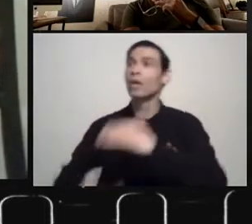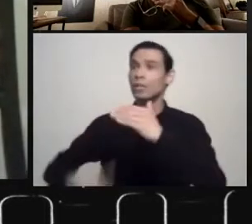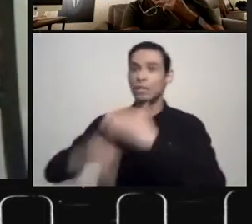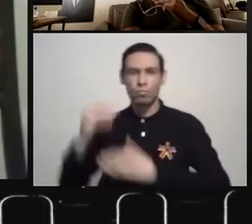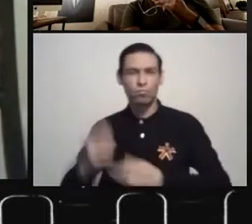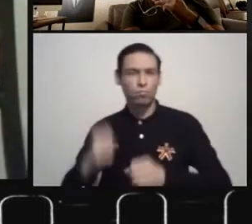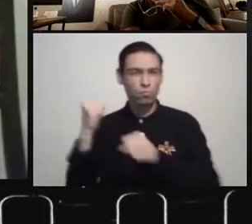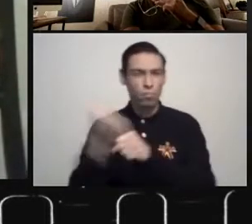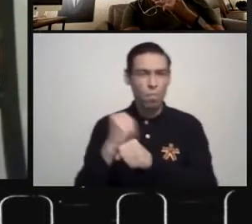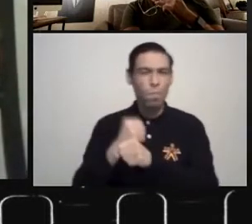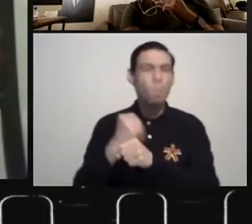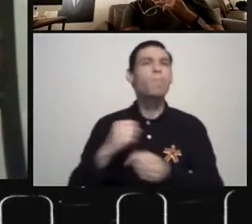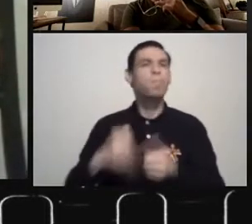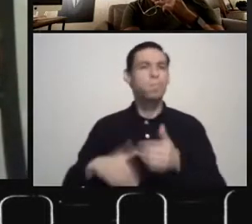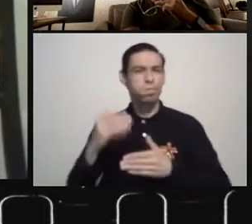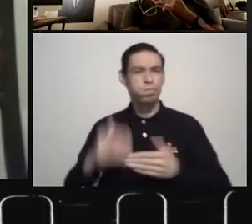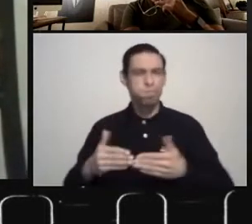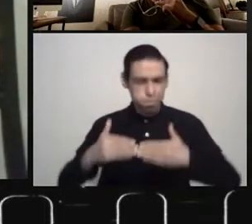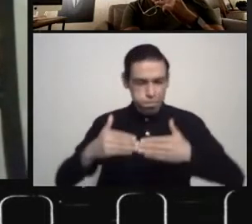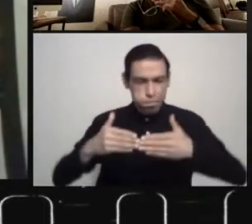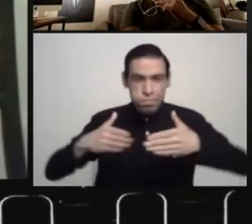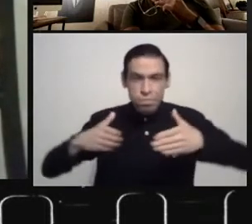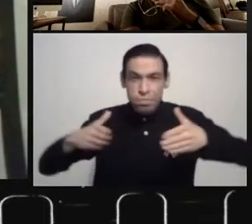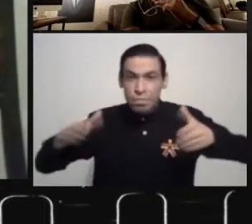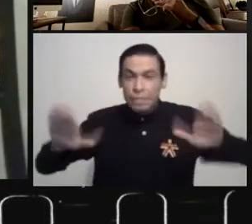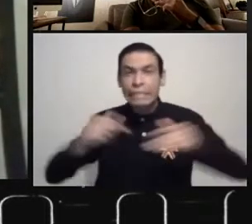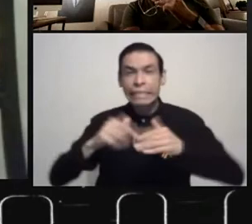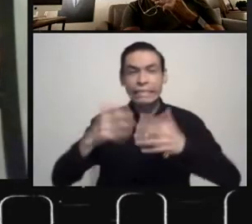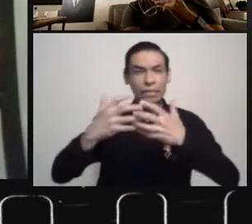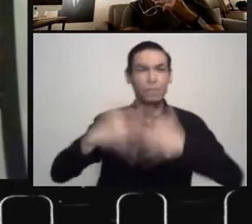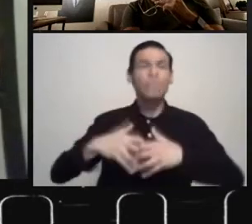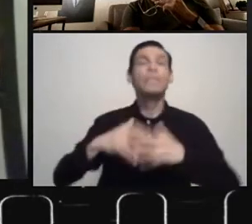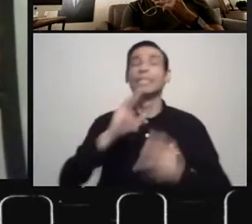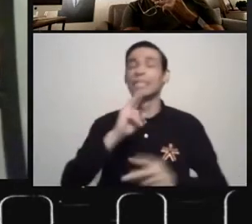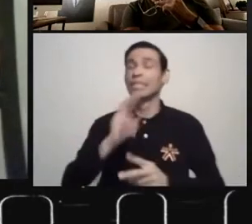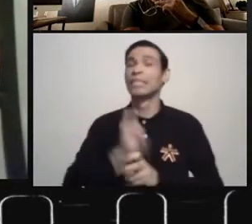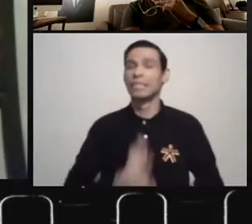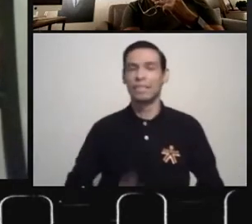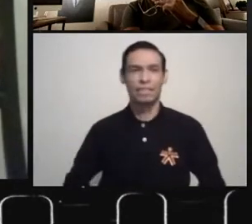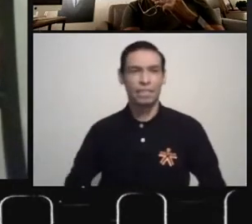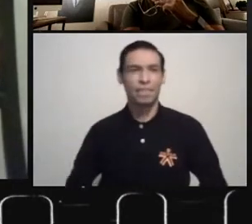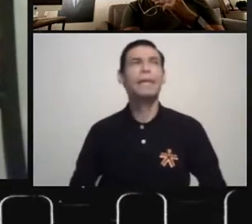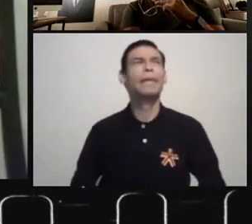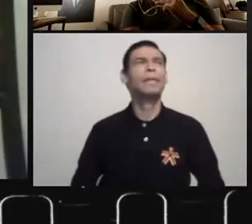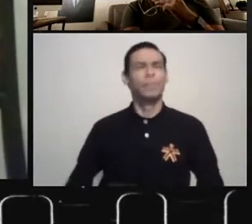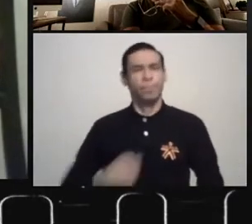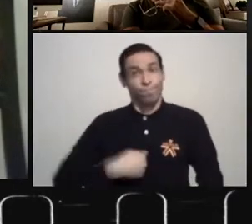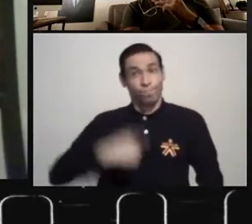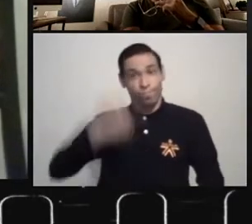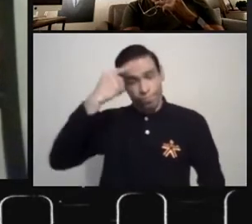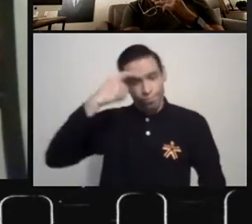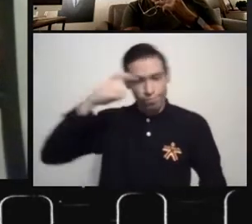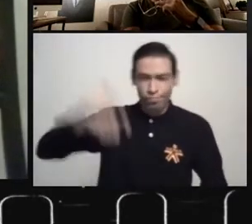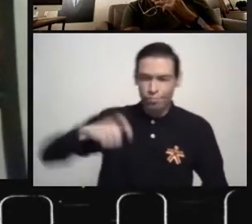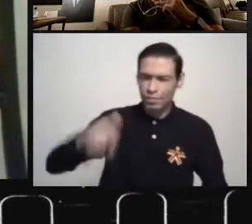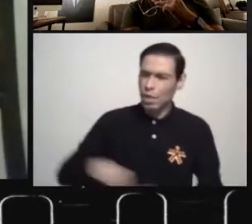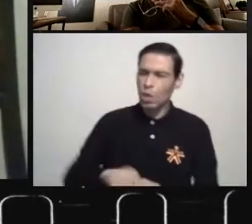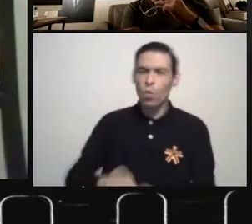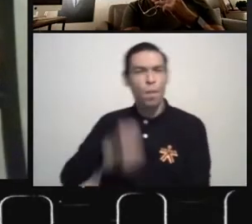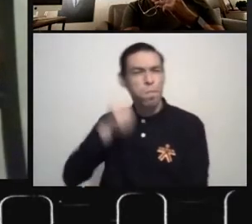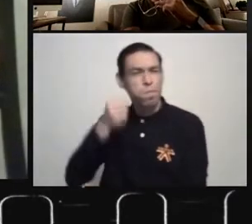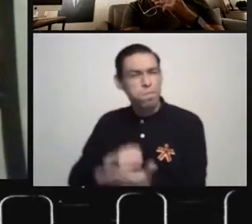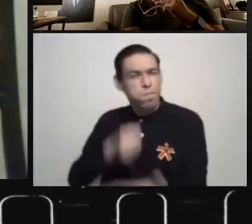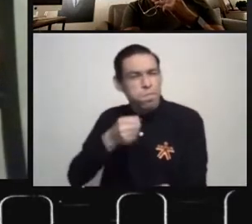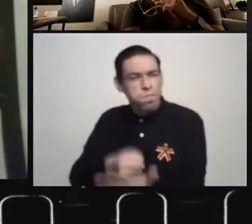puerta de la industria, que es muy difícil de abrir, y creo que requiere mucha perseverancia, mucha terquedad, y también